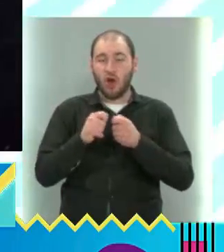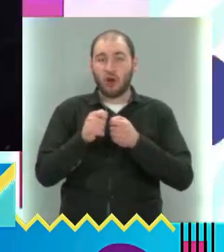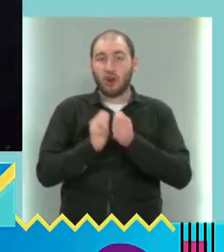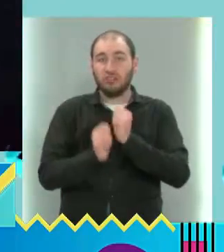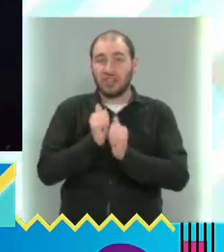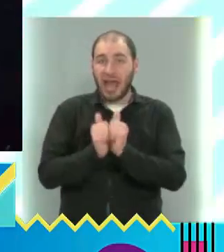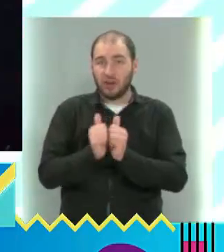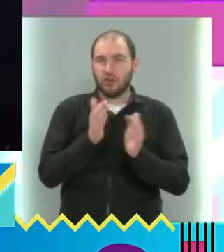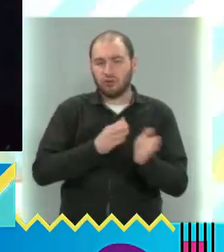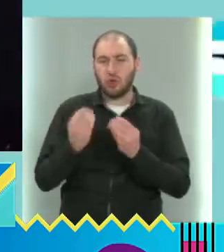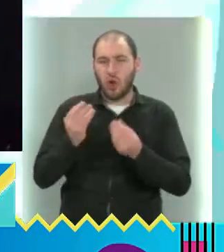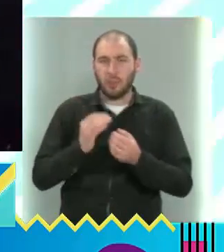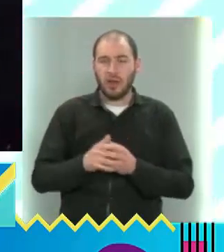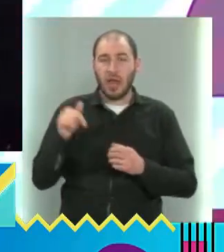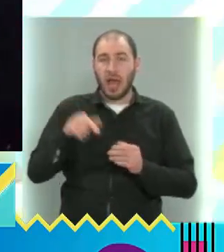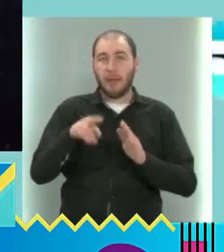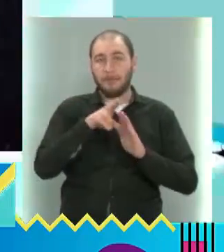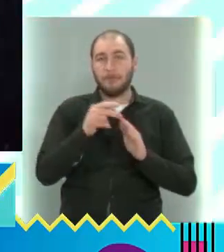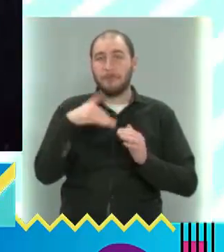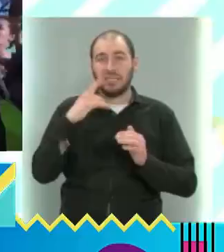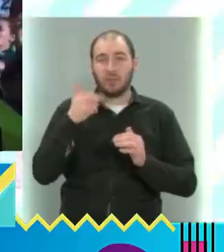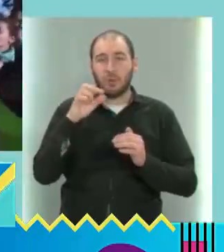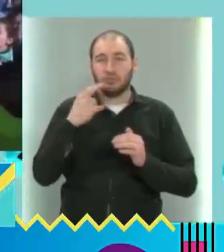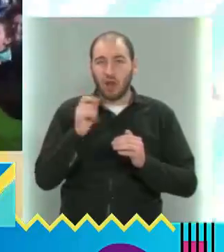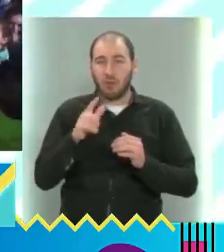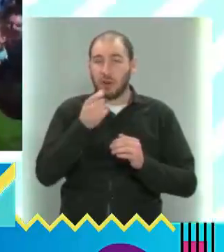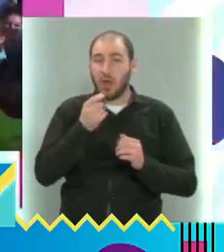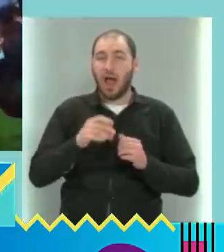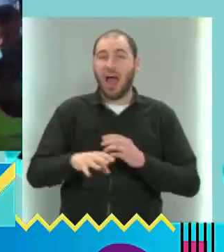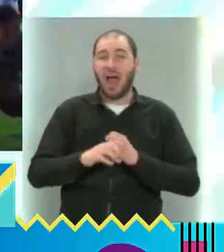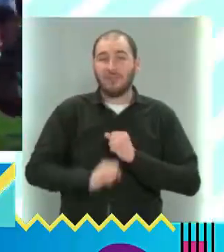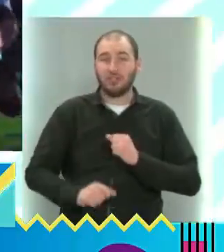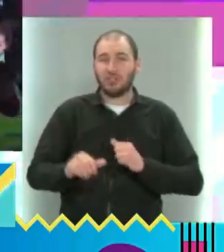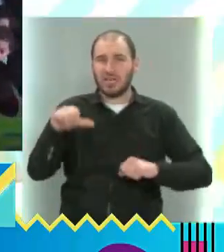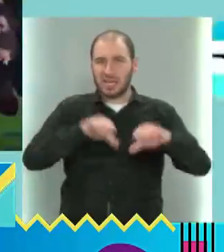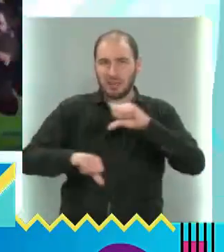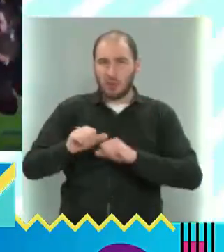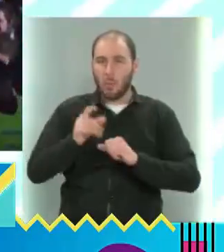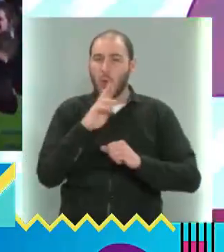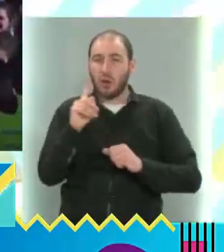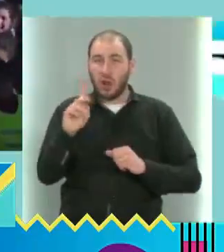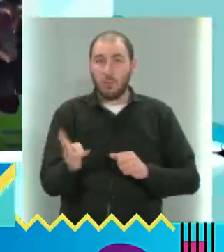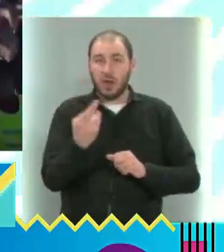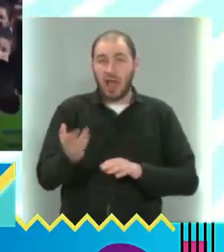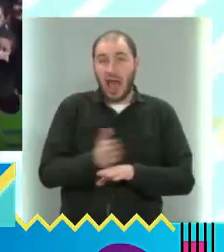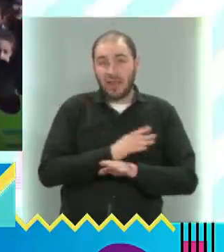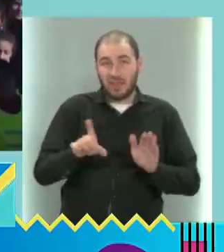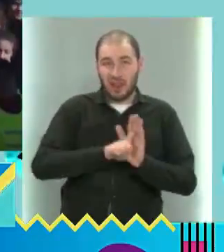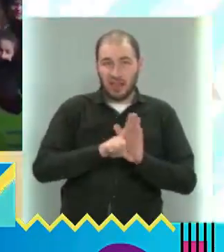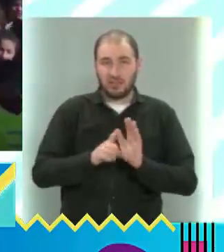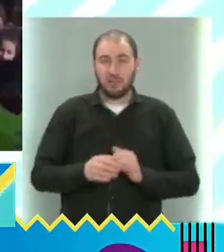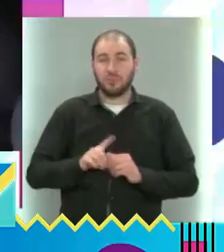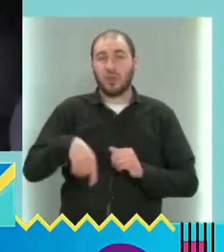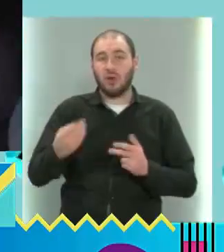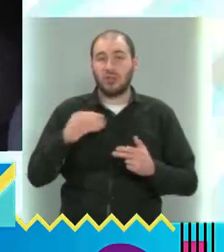procede a utilizar misoprostol, por ejemplo, para abortos químicos, que ya ha tenido una víctima fatal antes de la legalización